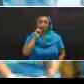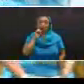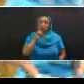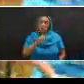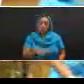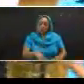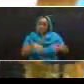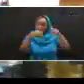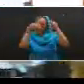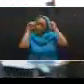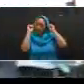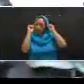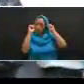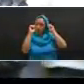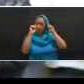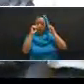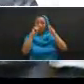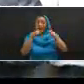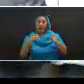ha sido injusta contigo.